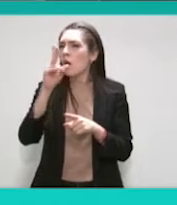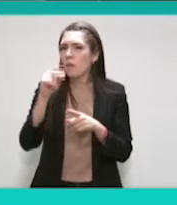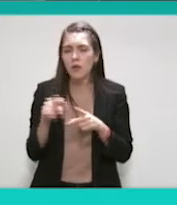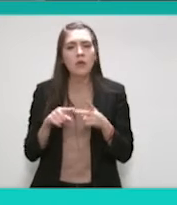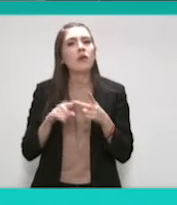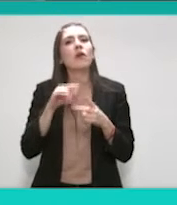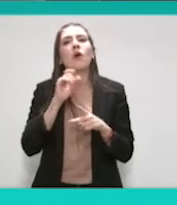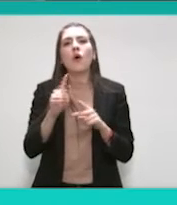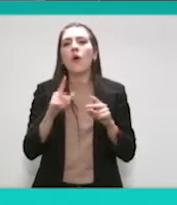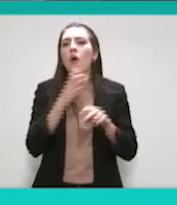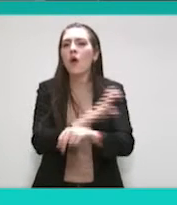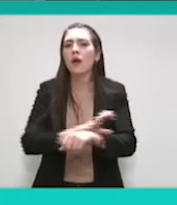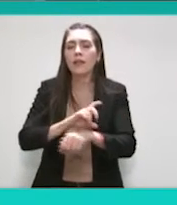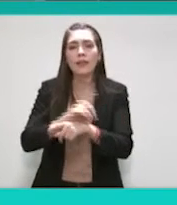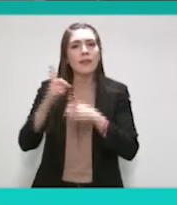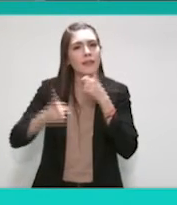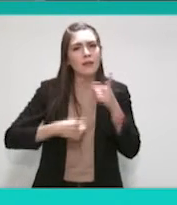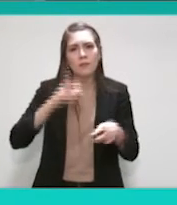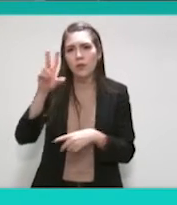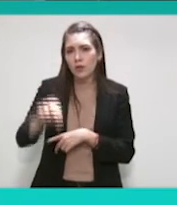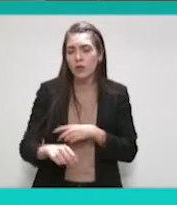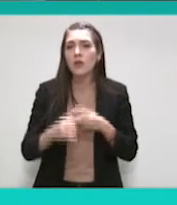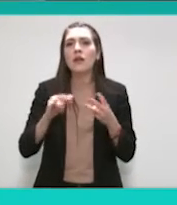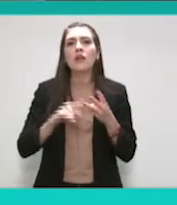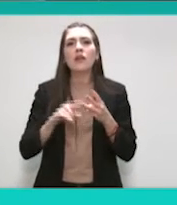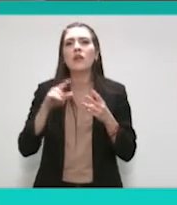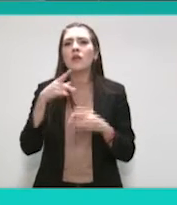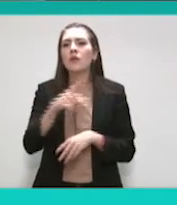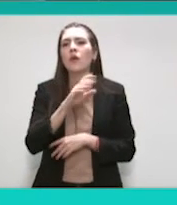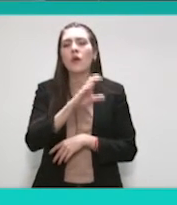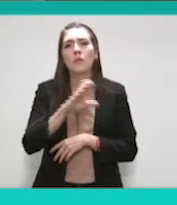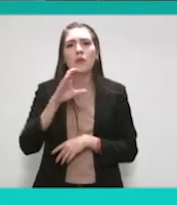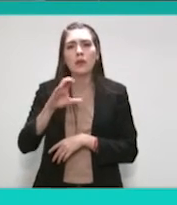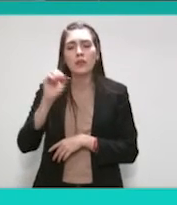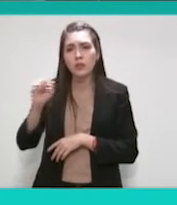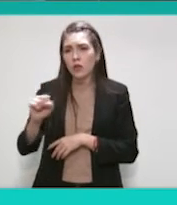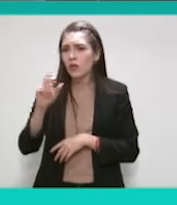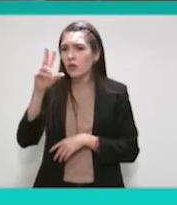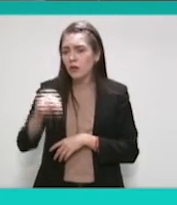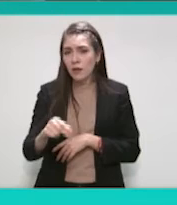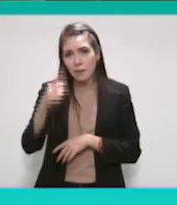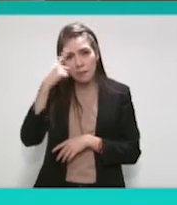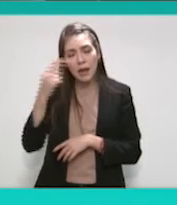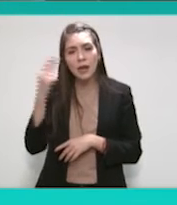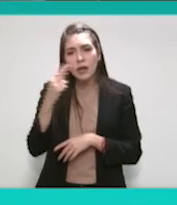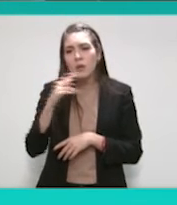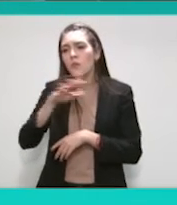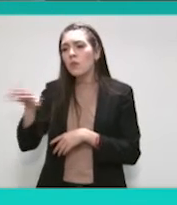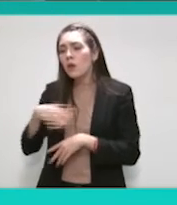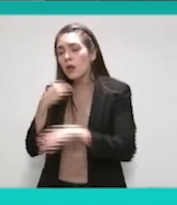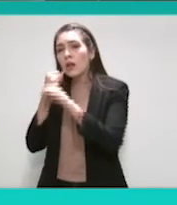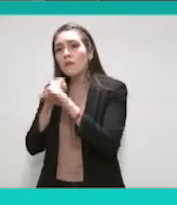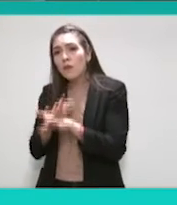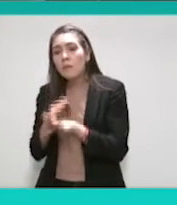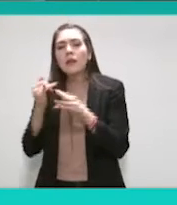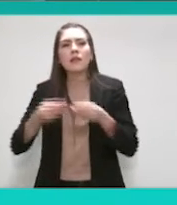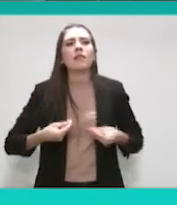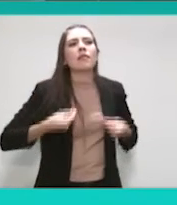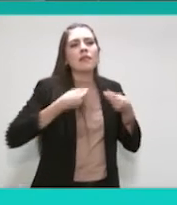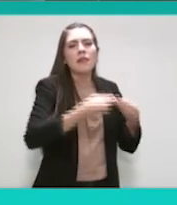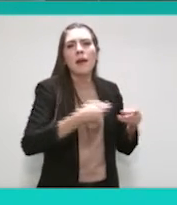y la coordinación de comunicación social a efecto de localizar la información a la persona y proporcionar a la persona solicitante